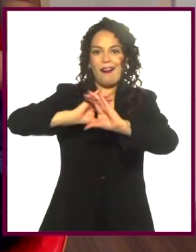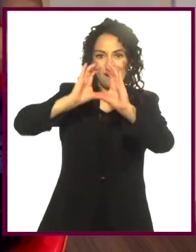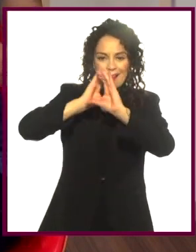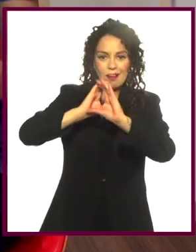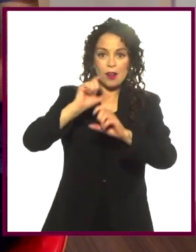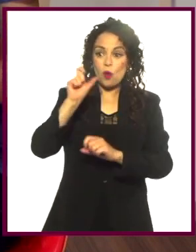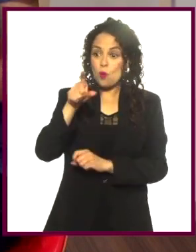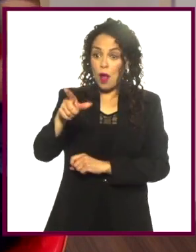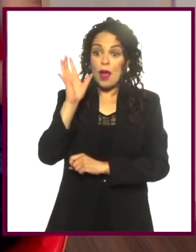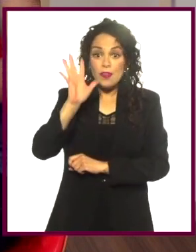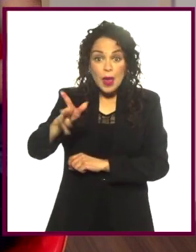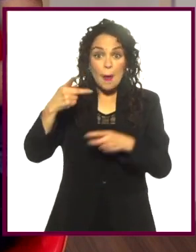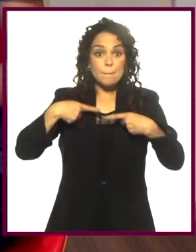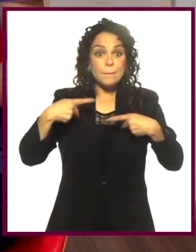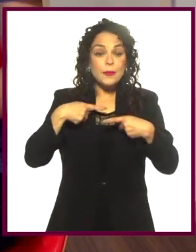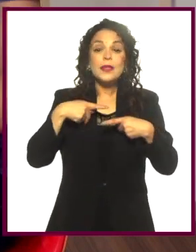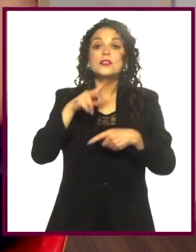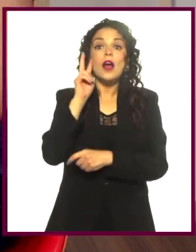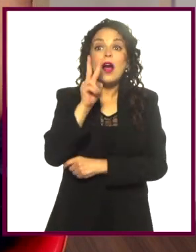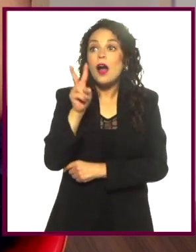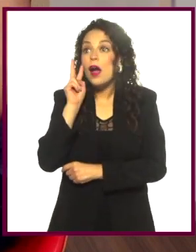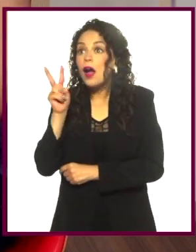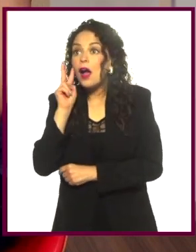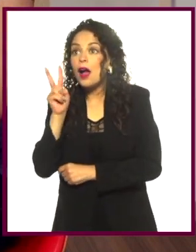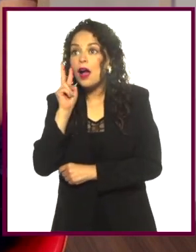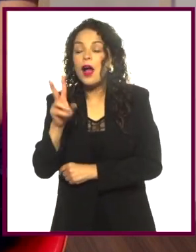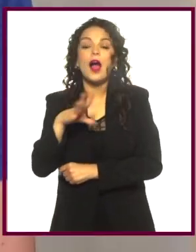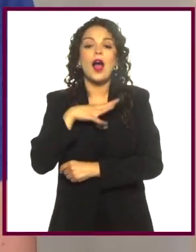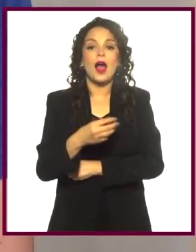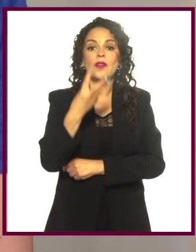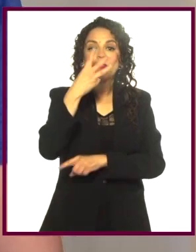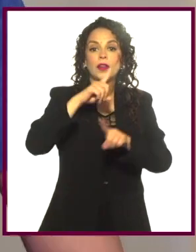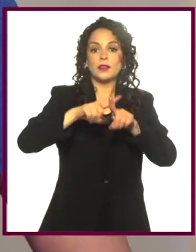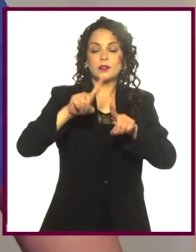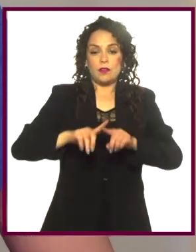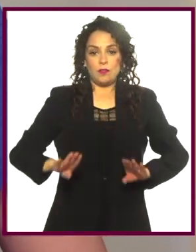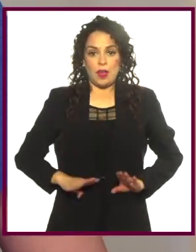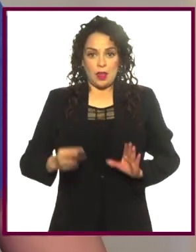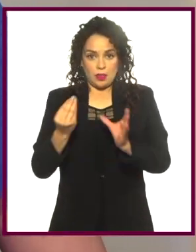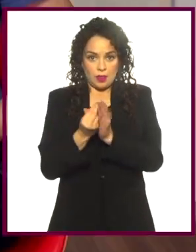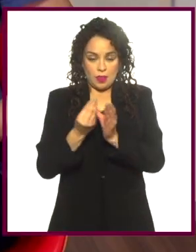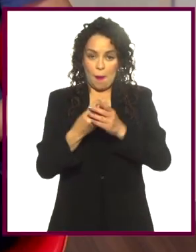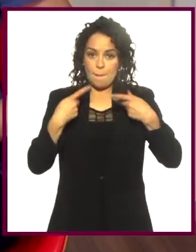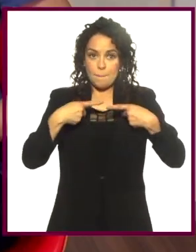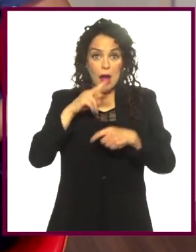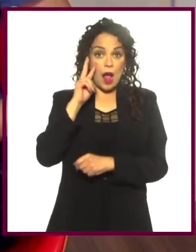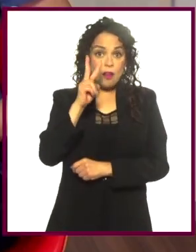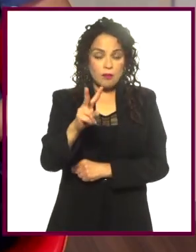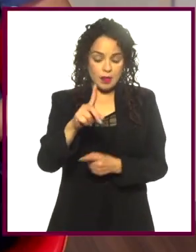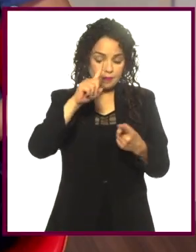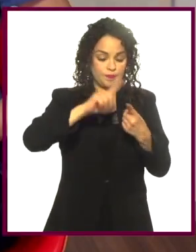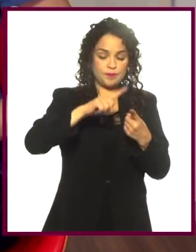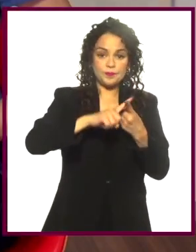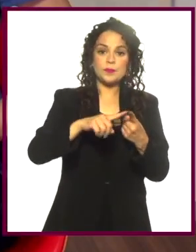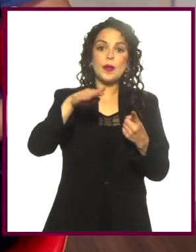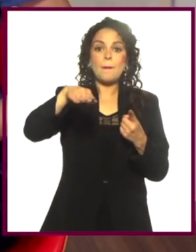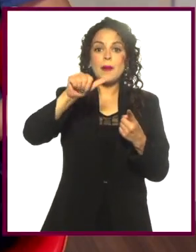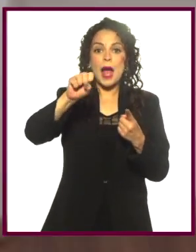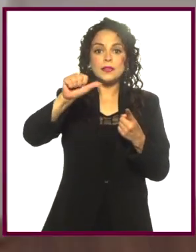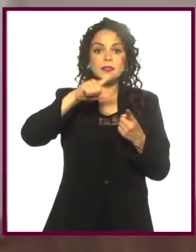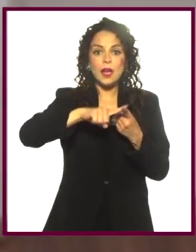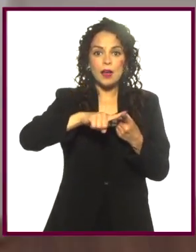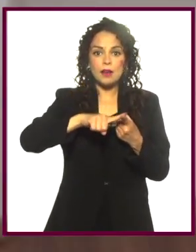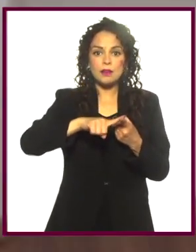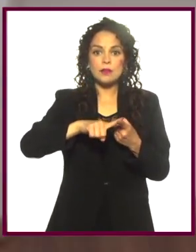cuando la transmisión llega al público, se pueden identificar 3 tipos de audiencias. La primera, que sería la masa, es la que